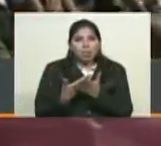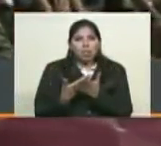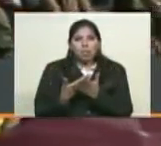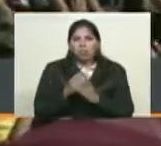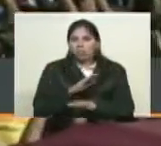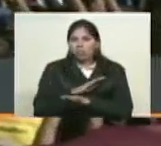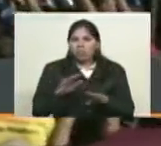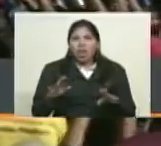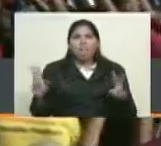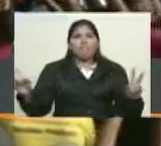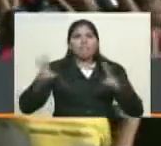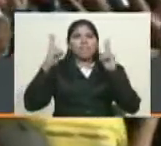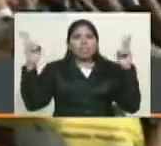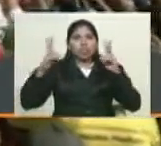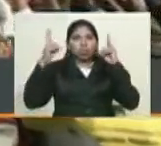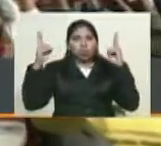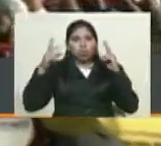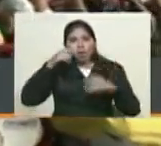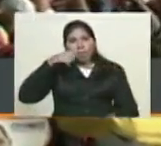la victoria del pueblo